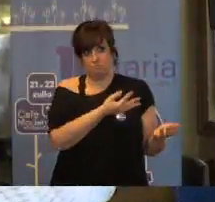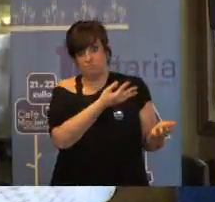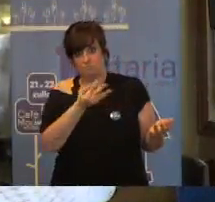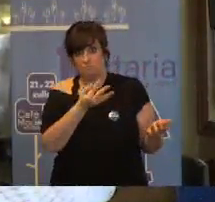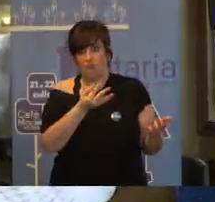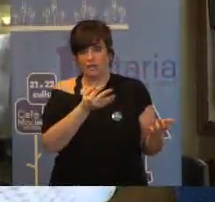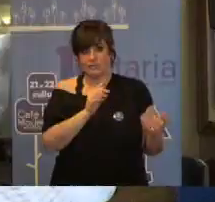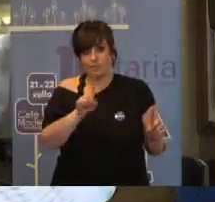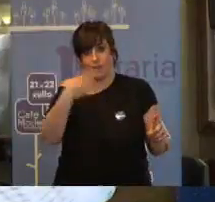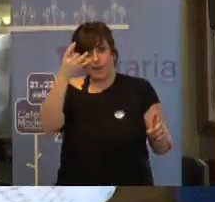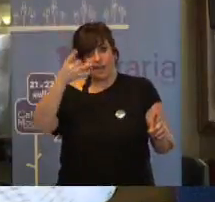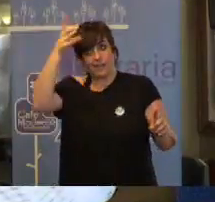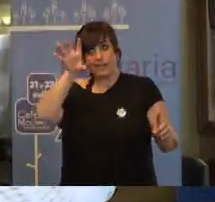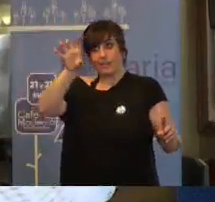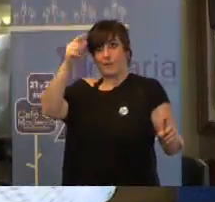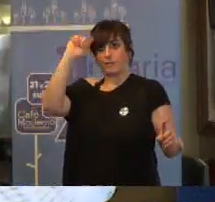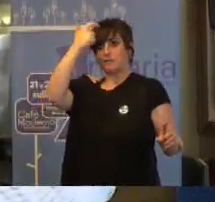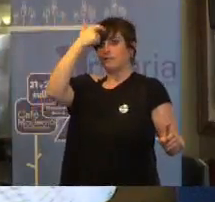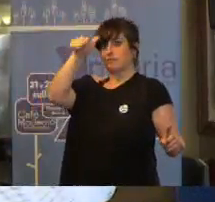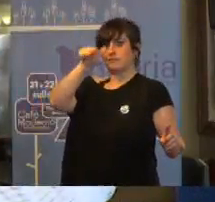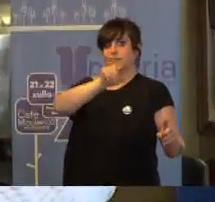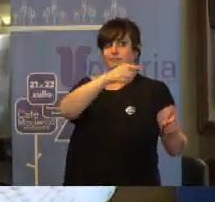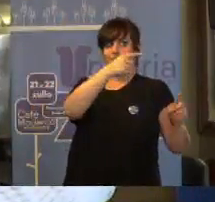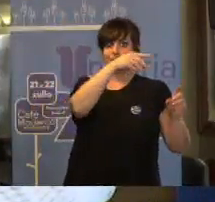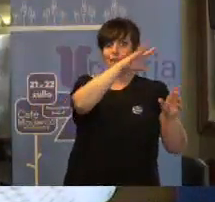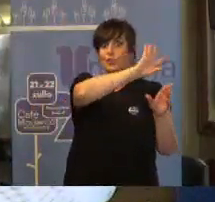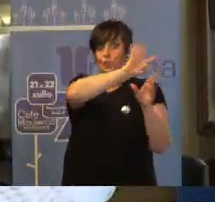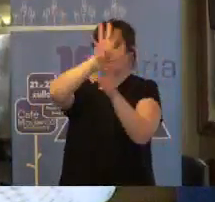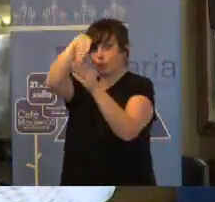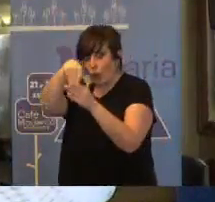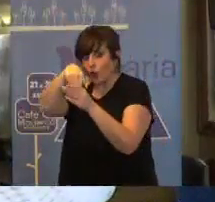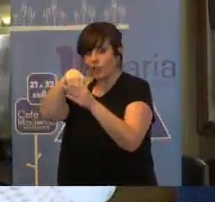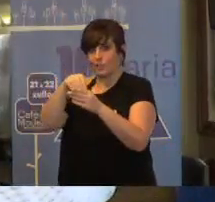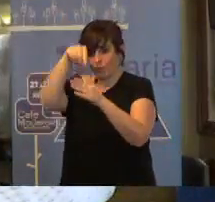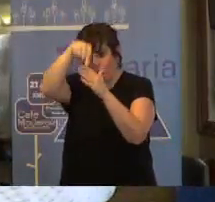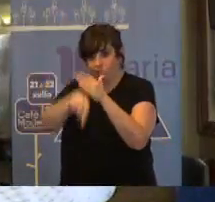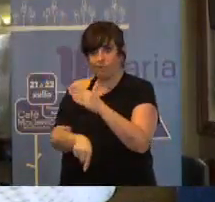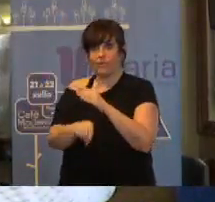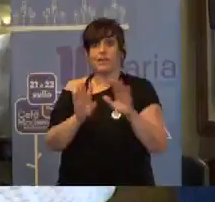a esa idea de país que temos e con ese grao de profundidade, pero debemos tamén